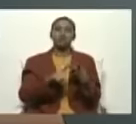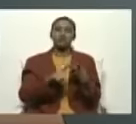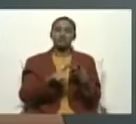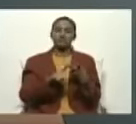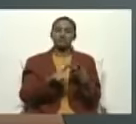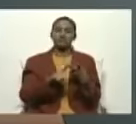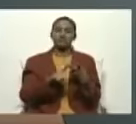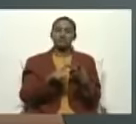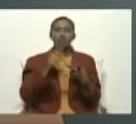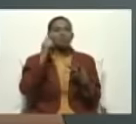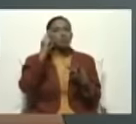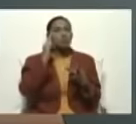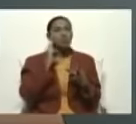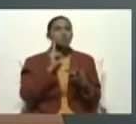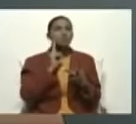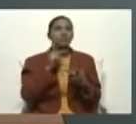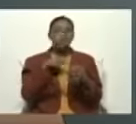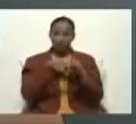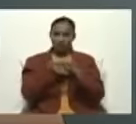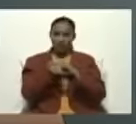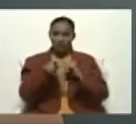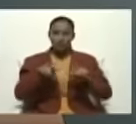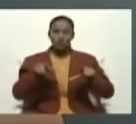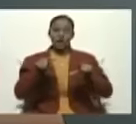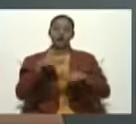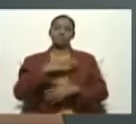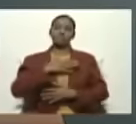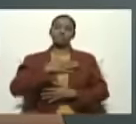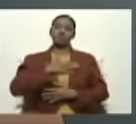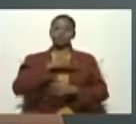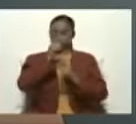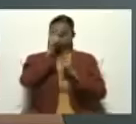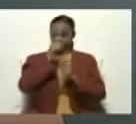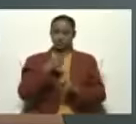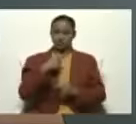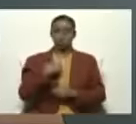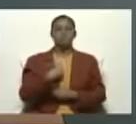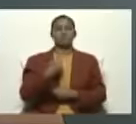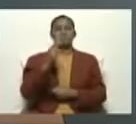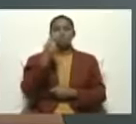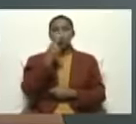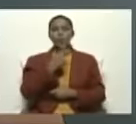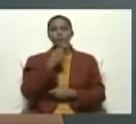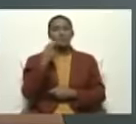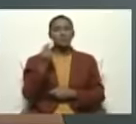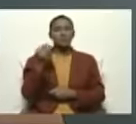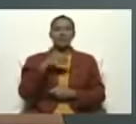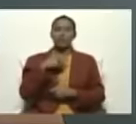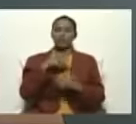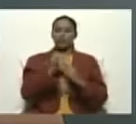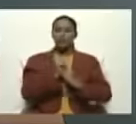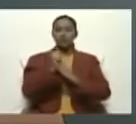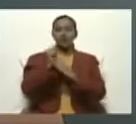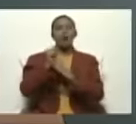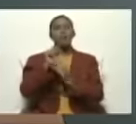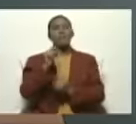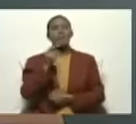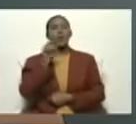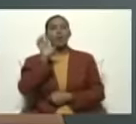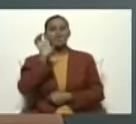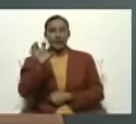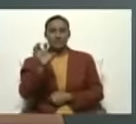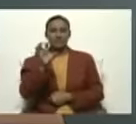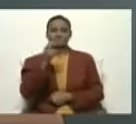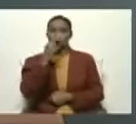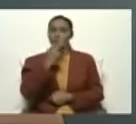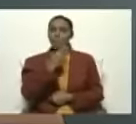Bolívar y cuando uno sale de ahí pues siente muchísimo más compromiso en primer lugar con nuestra patria, pero también sientan que